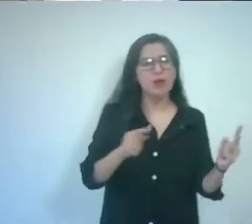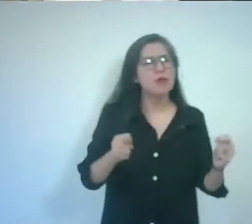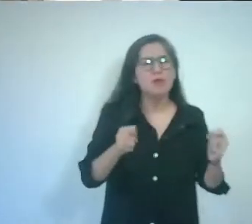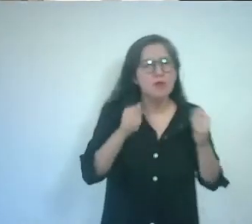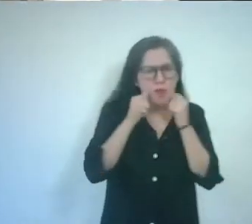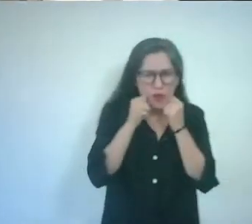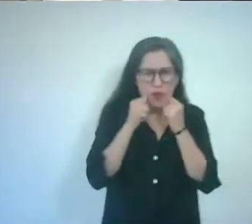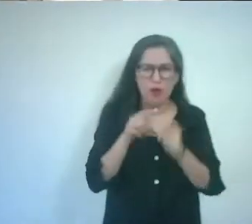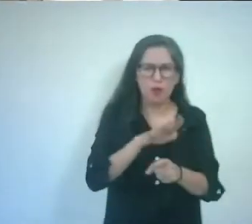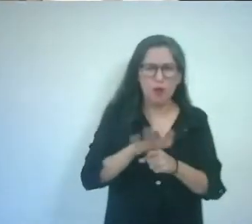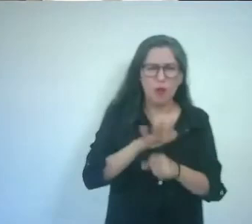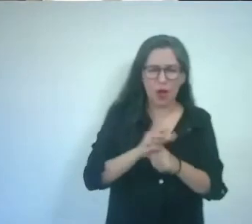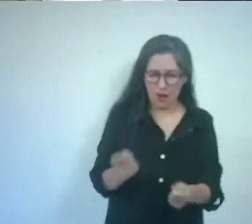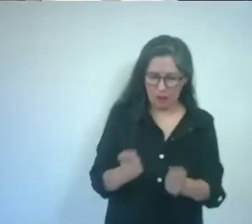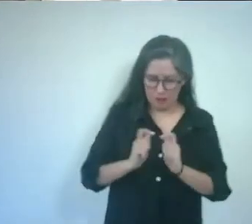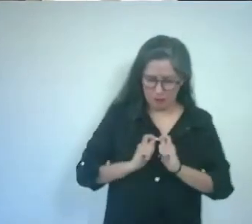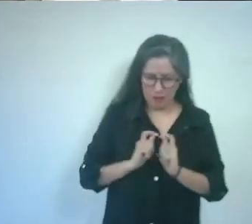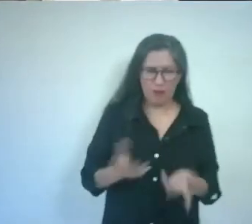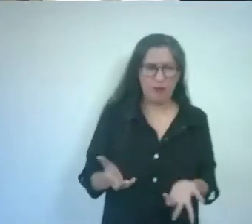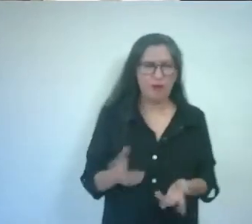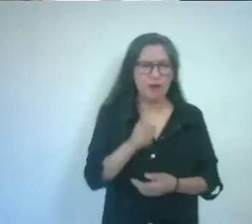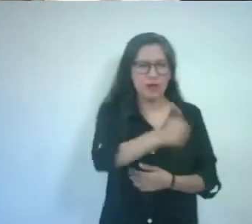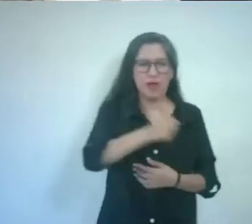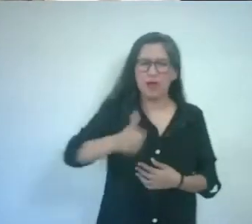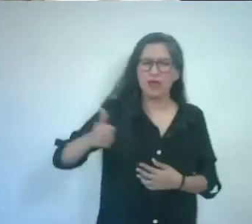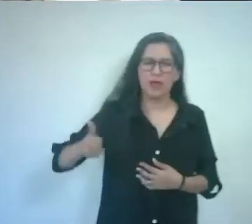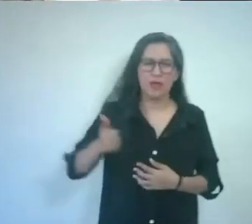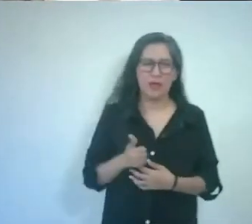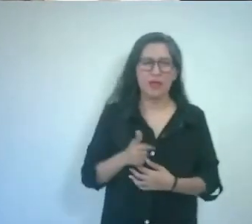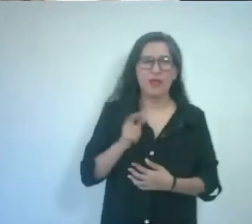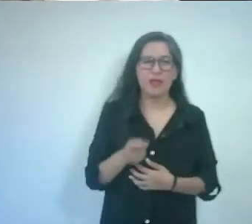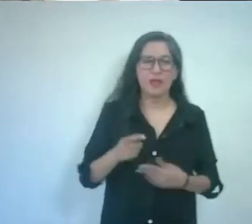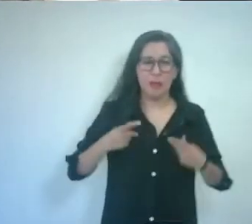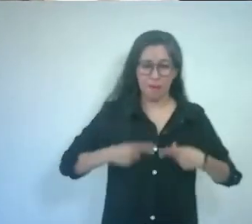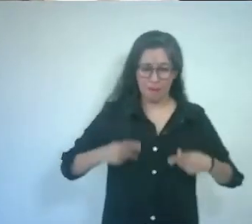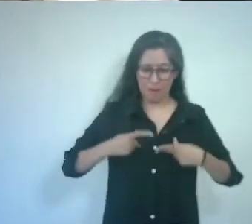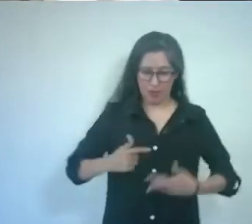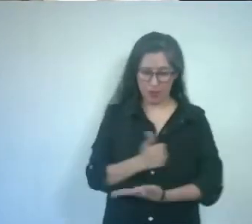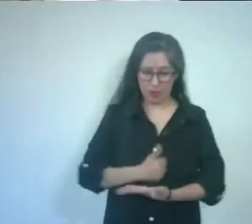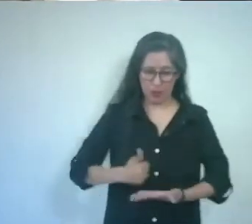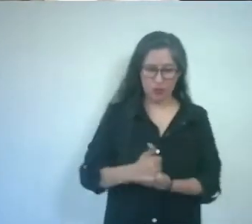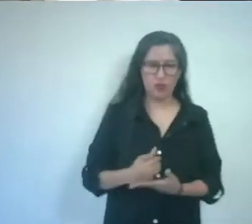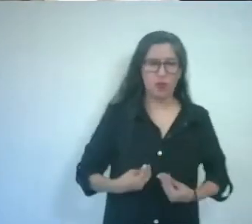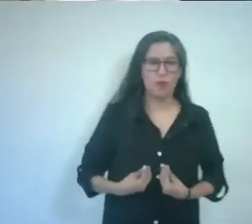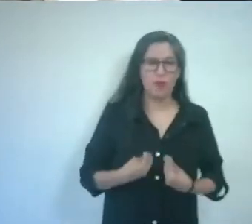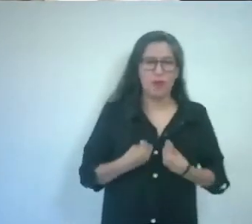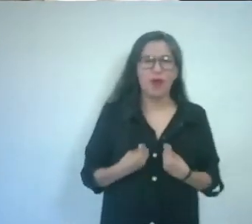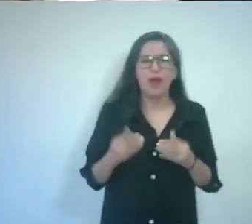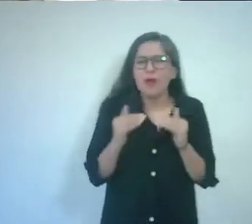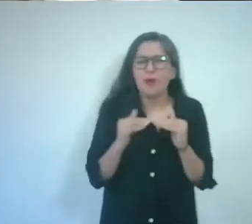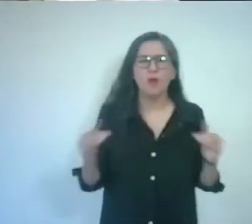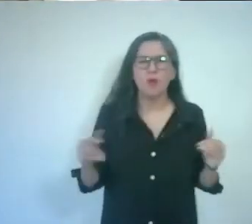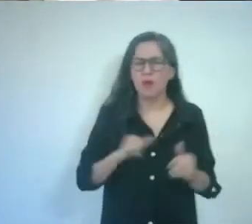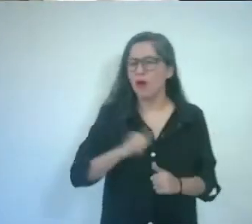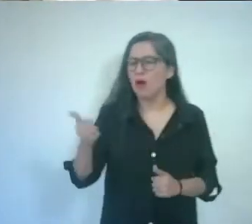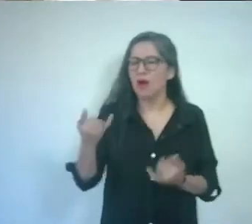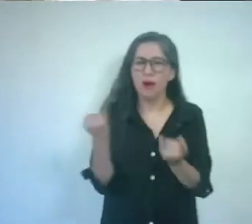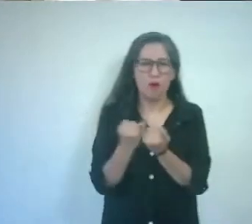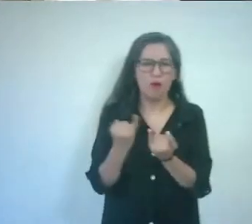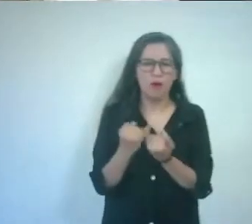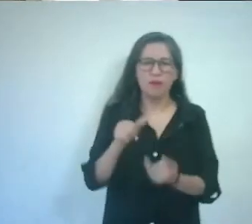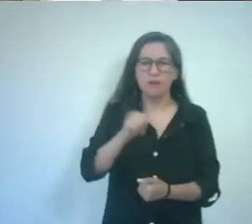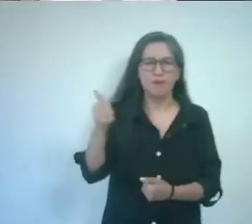el día de hoy, en cada uno de nuestros espacios, somos personas ciudadanas iguales a las demás que también están